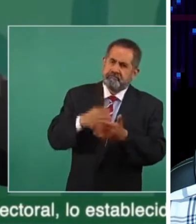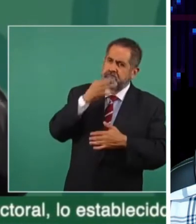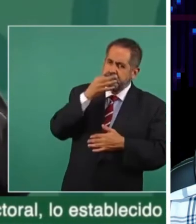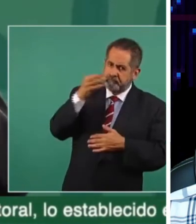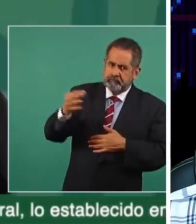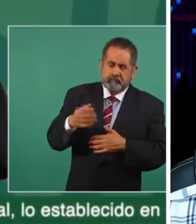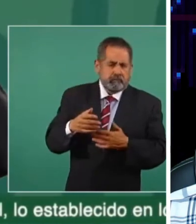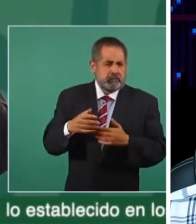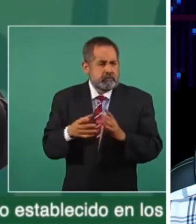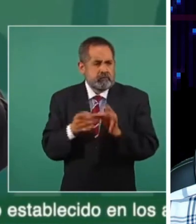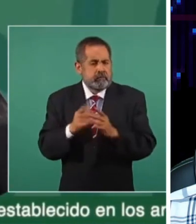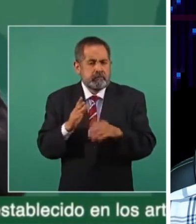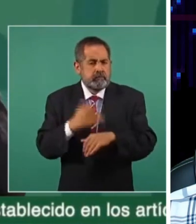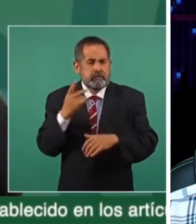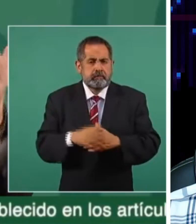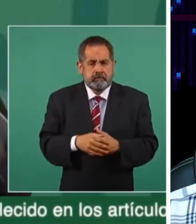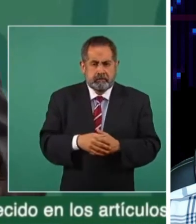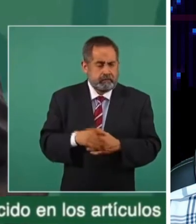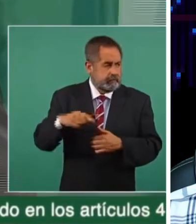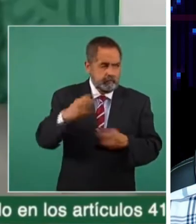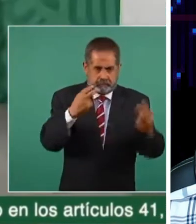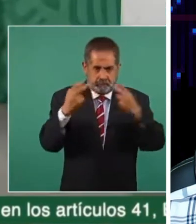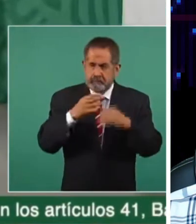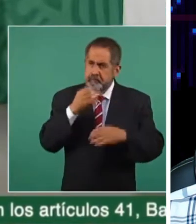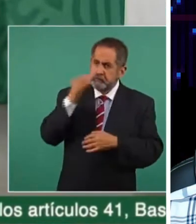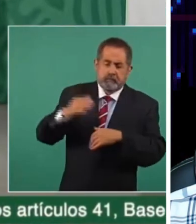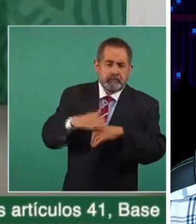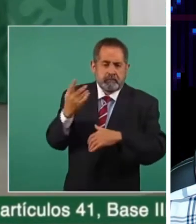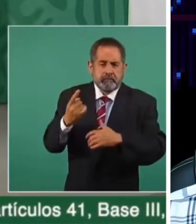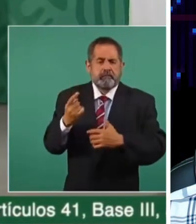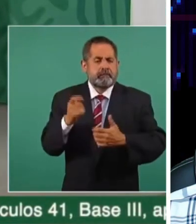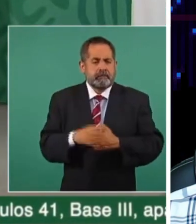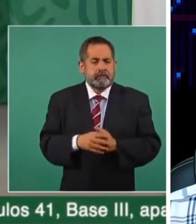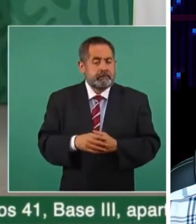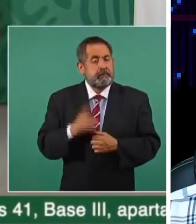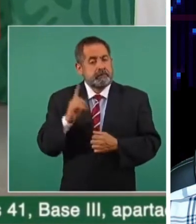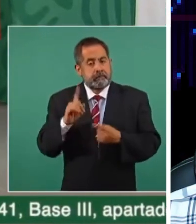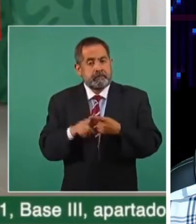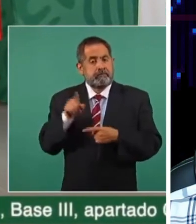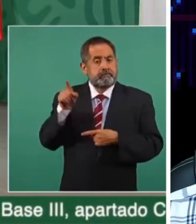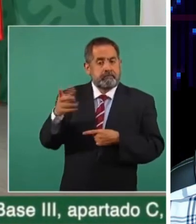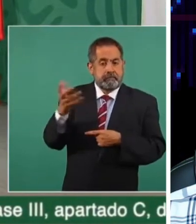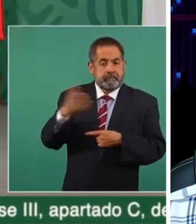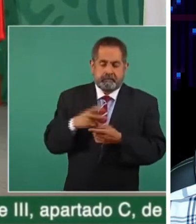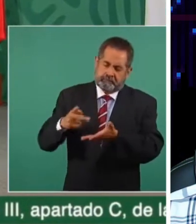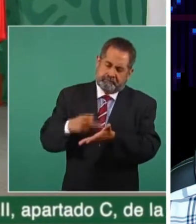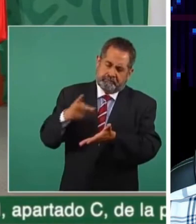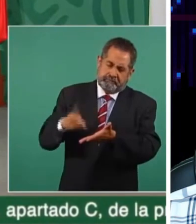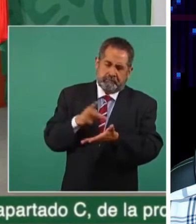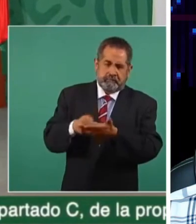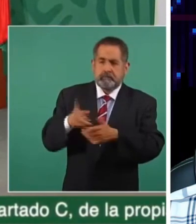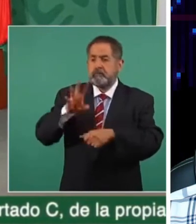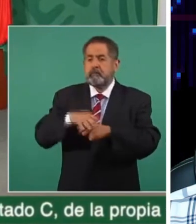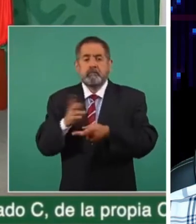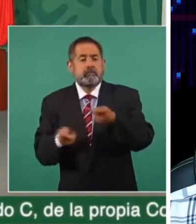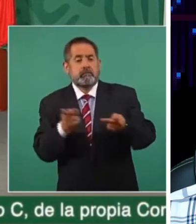y voy a decir por qué, para quienes me están escuchando. En primer lugar, ha actuado de manera reiterada sin